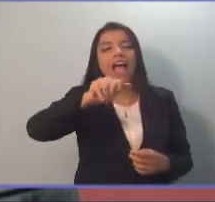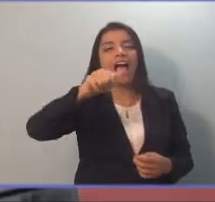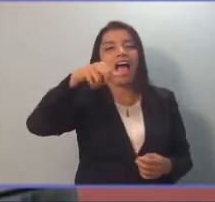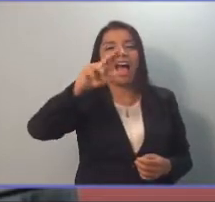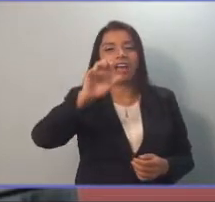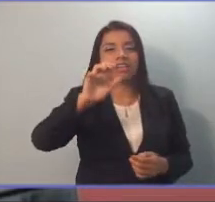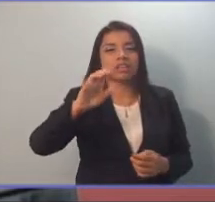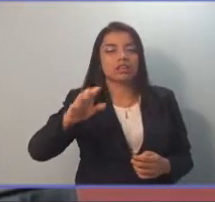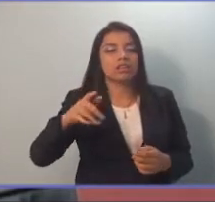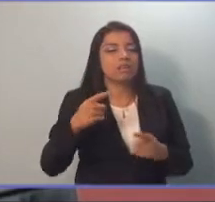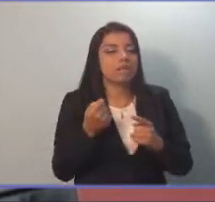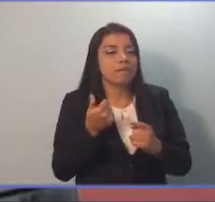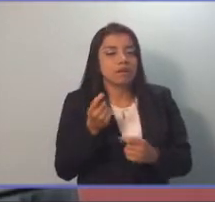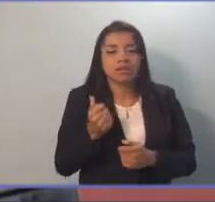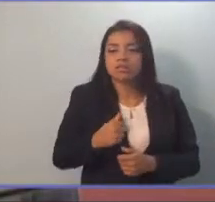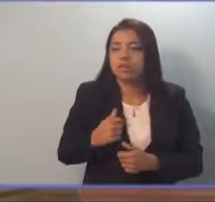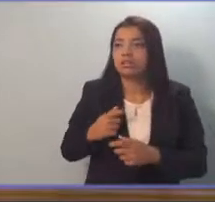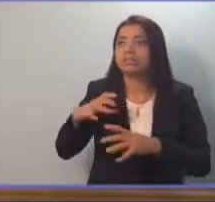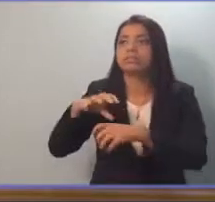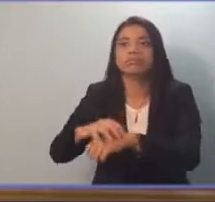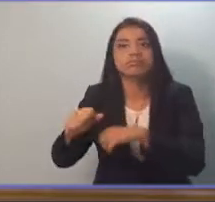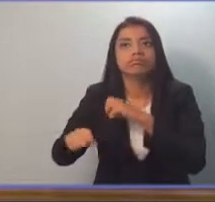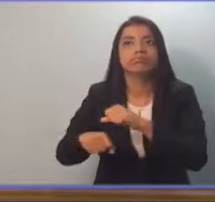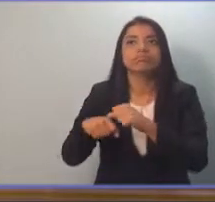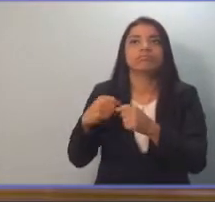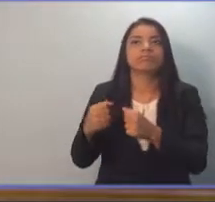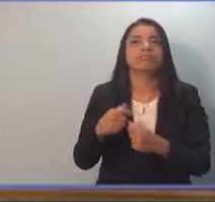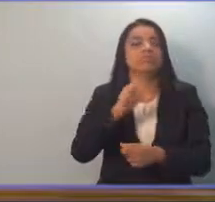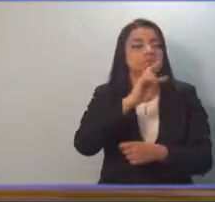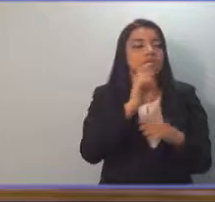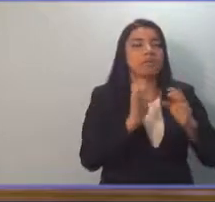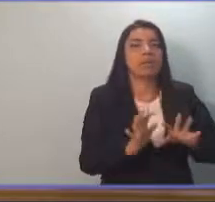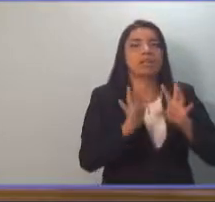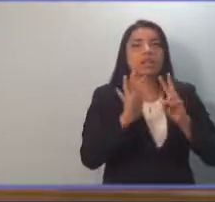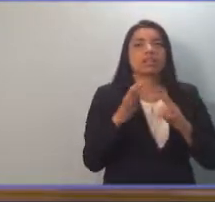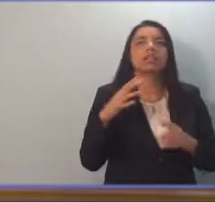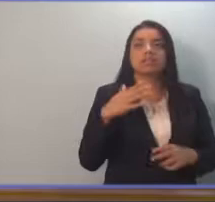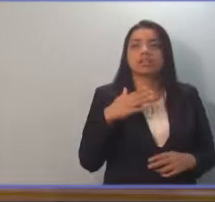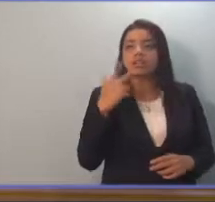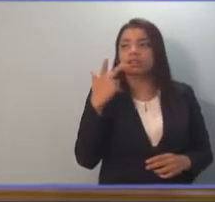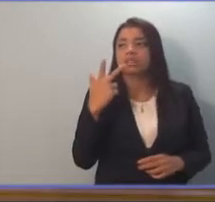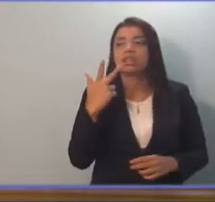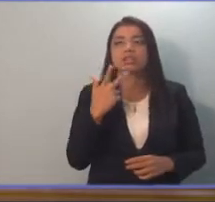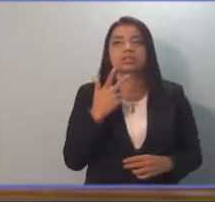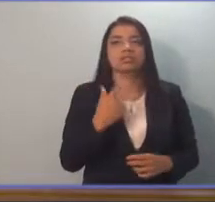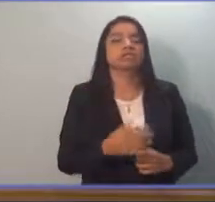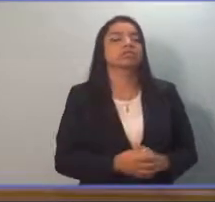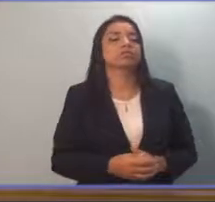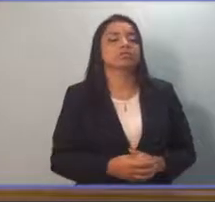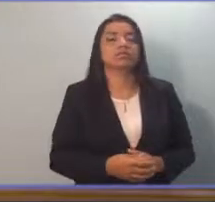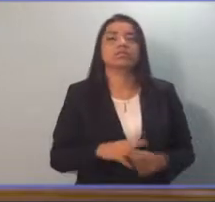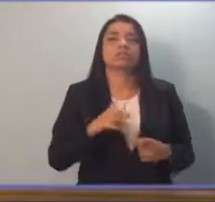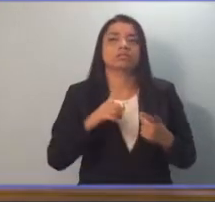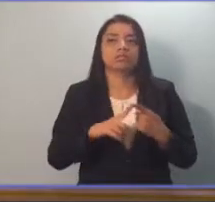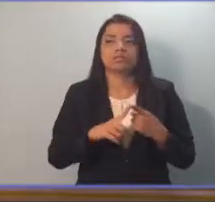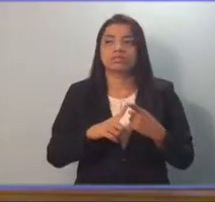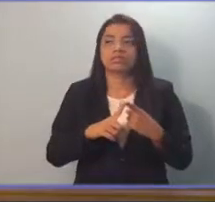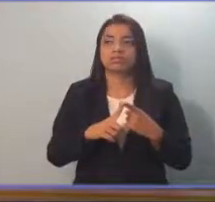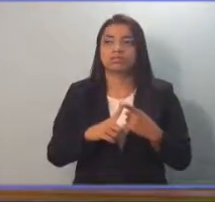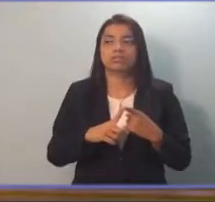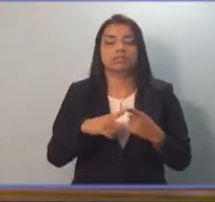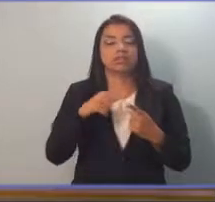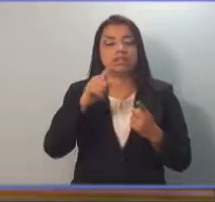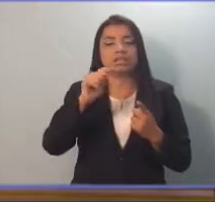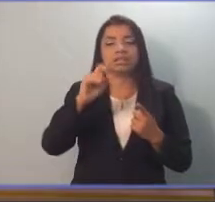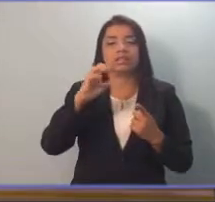estas características. El 2017 tuvimos tres casos. El primero fue la Operación